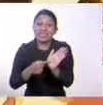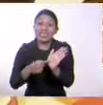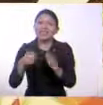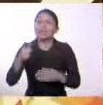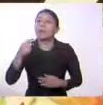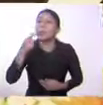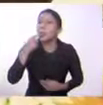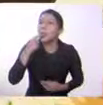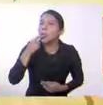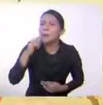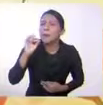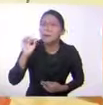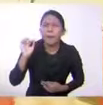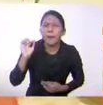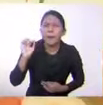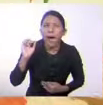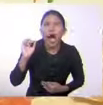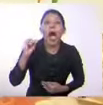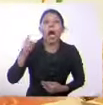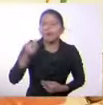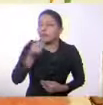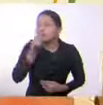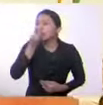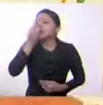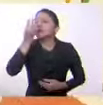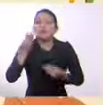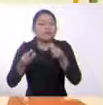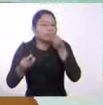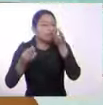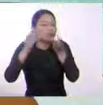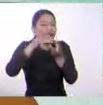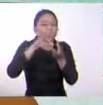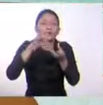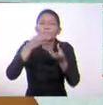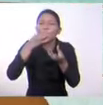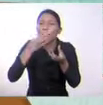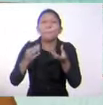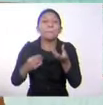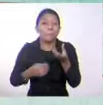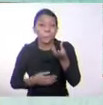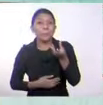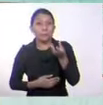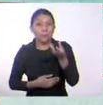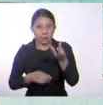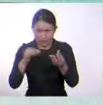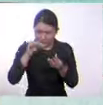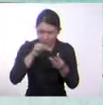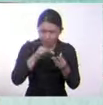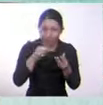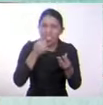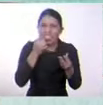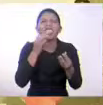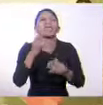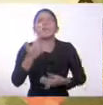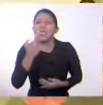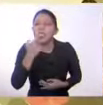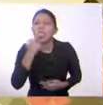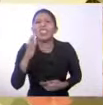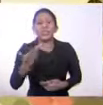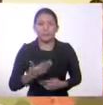probar el néctar de las flores. ¿El néctar? ¿Y a qué te supo el